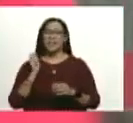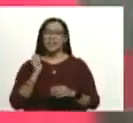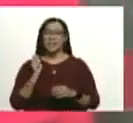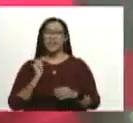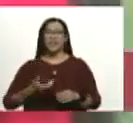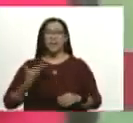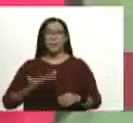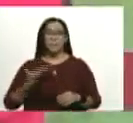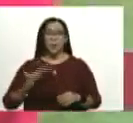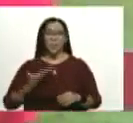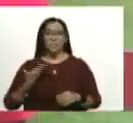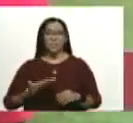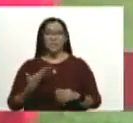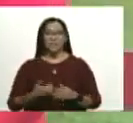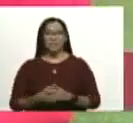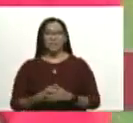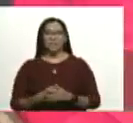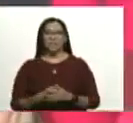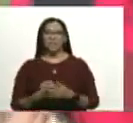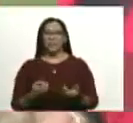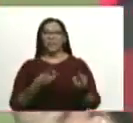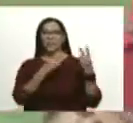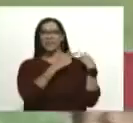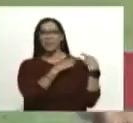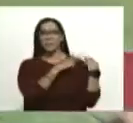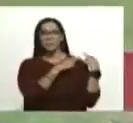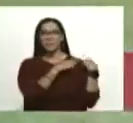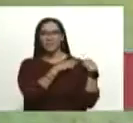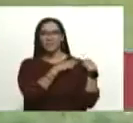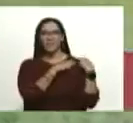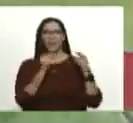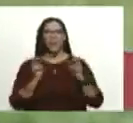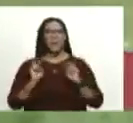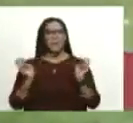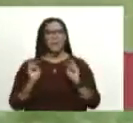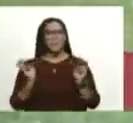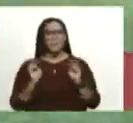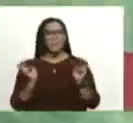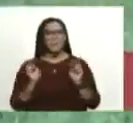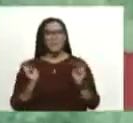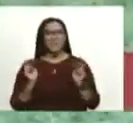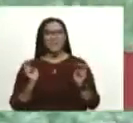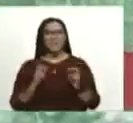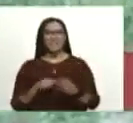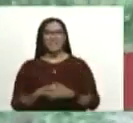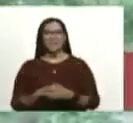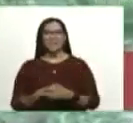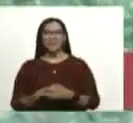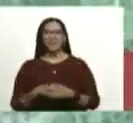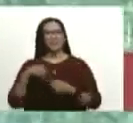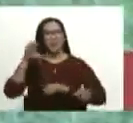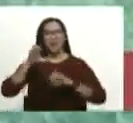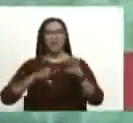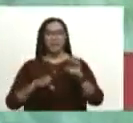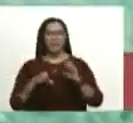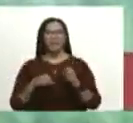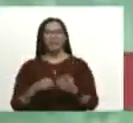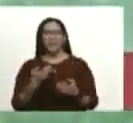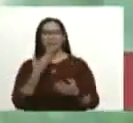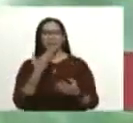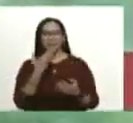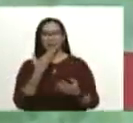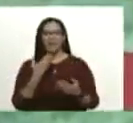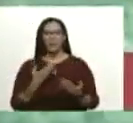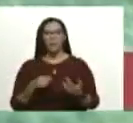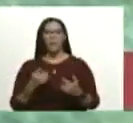importante, ministro, incluso, bueno, de responsabilidad, porque el tema de la protección de los animales, sin duda, es algo que nos toca muy de